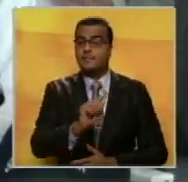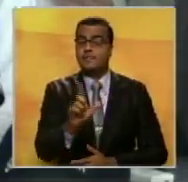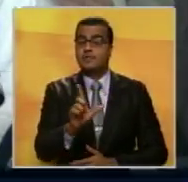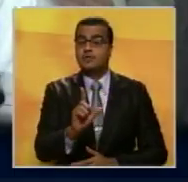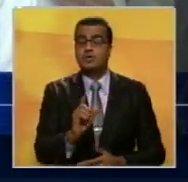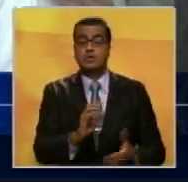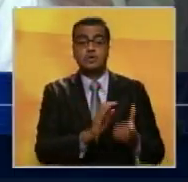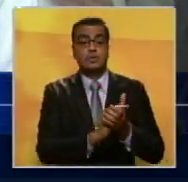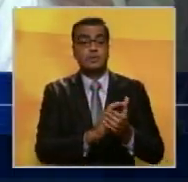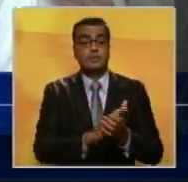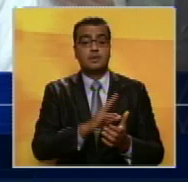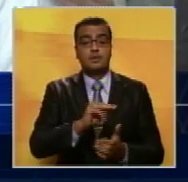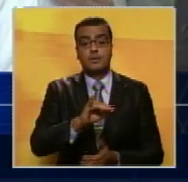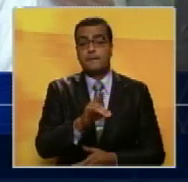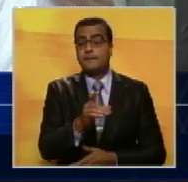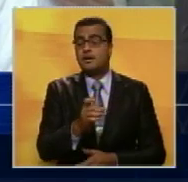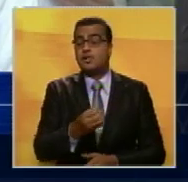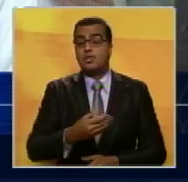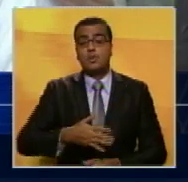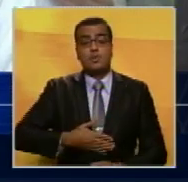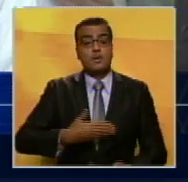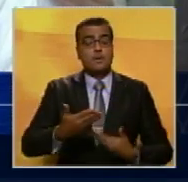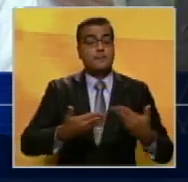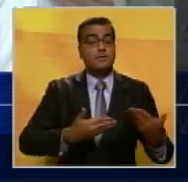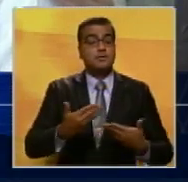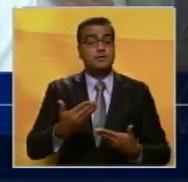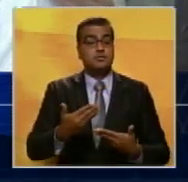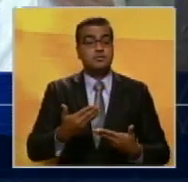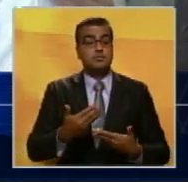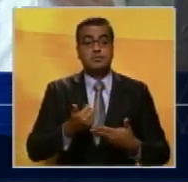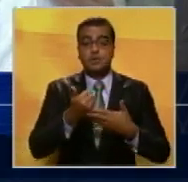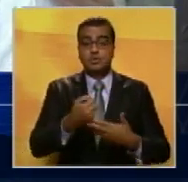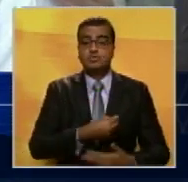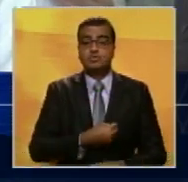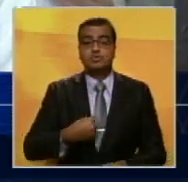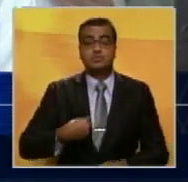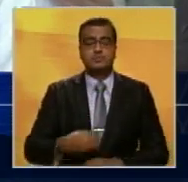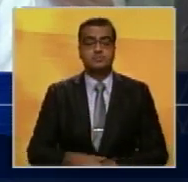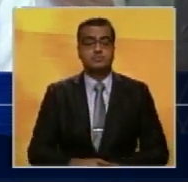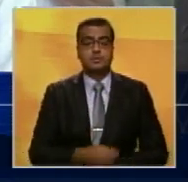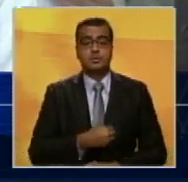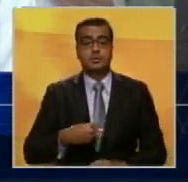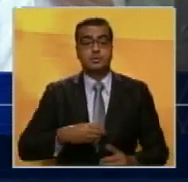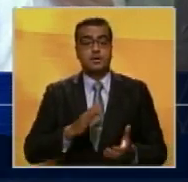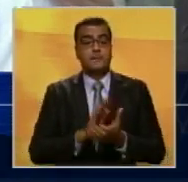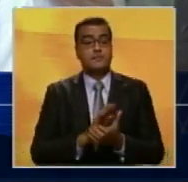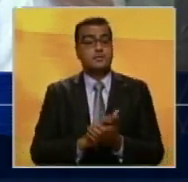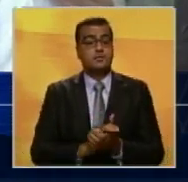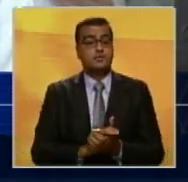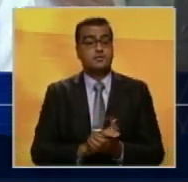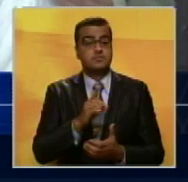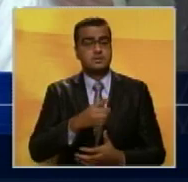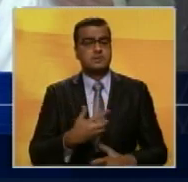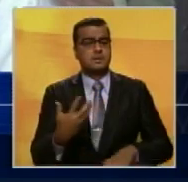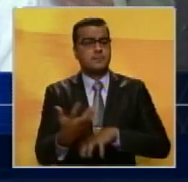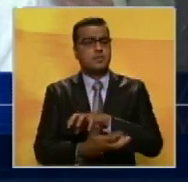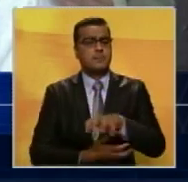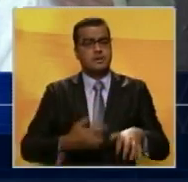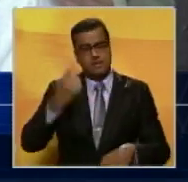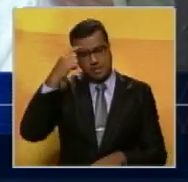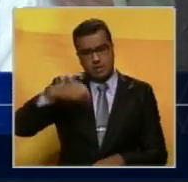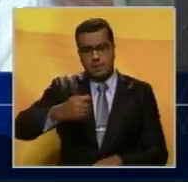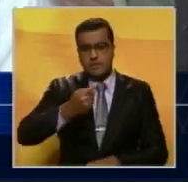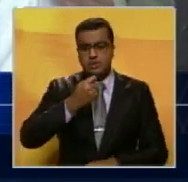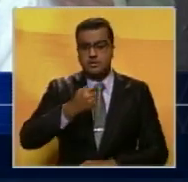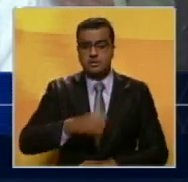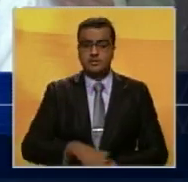nuestro compañero Miguel no va a compartir una pauta con nosotros. Nuestro compañero Miguel fue víctima de esa violencia que hoy agrede a